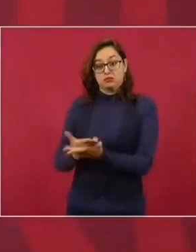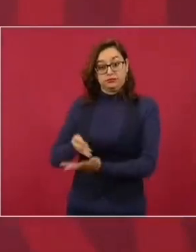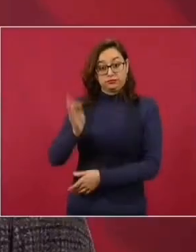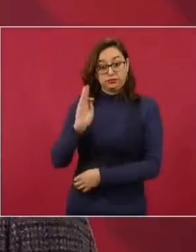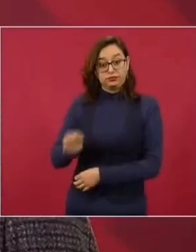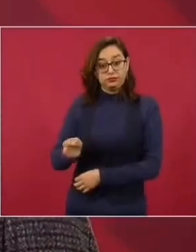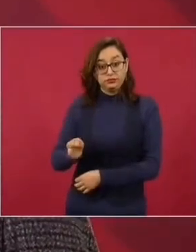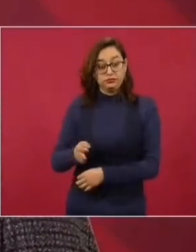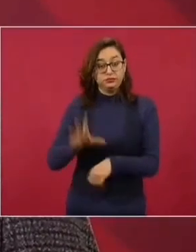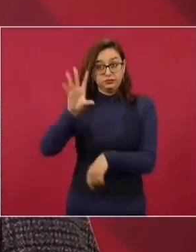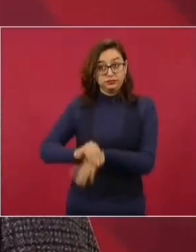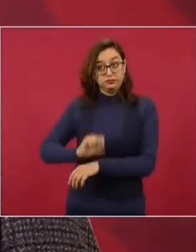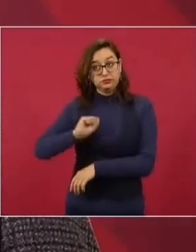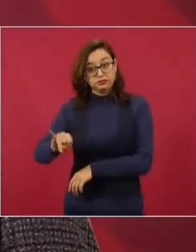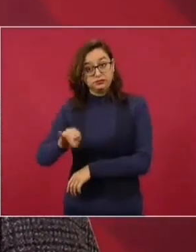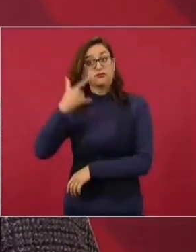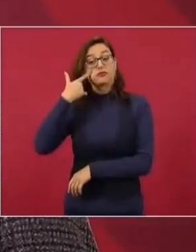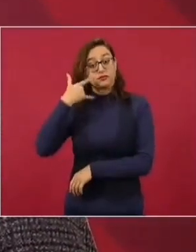si da su beneplácito,